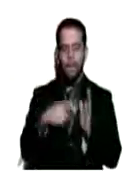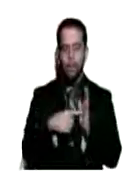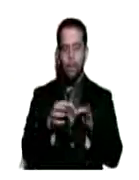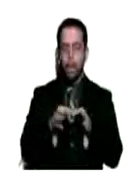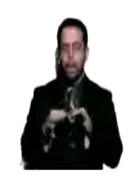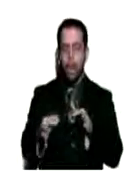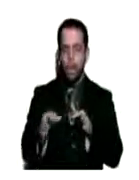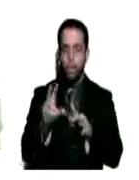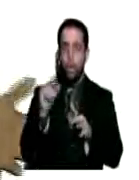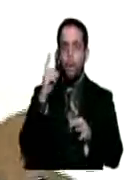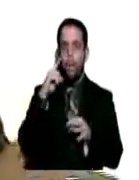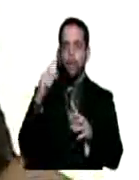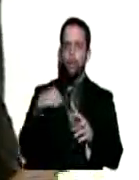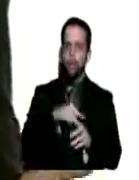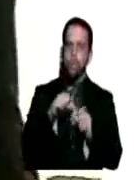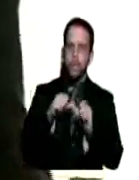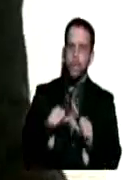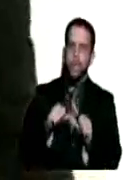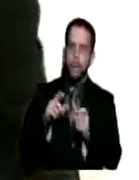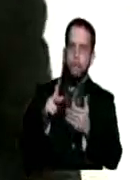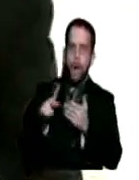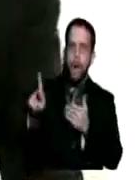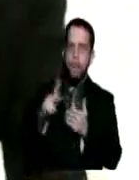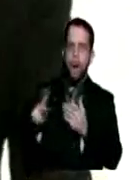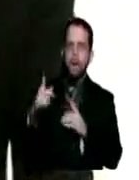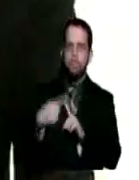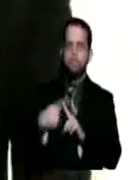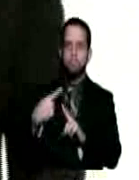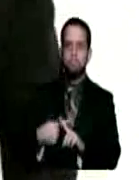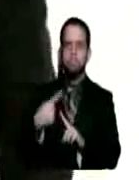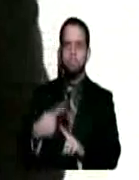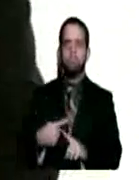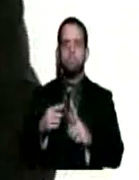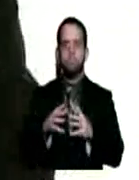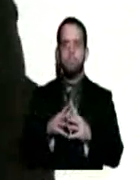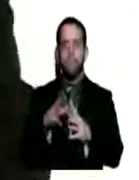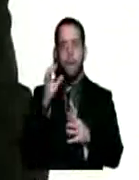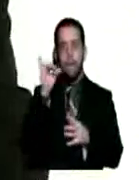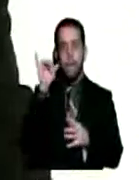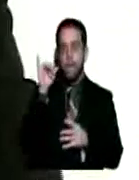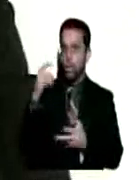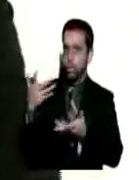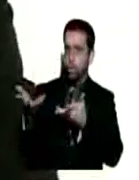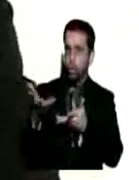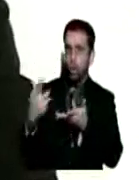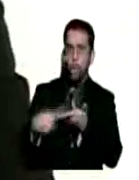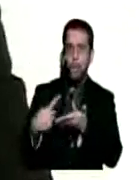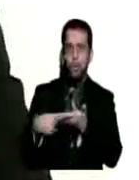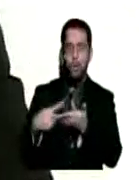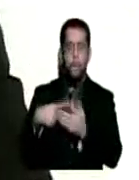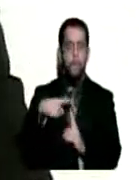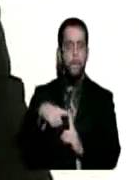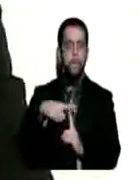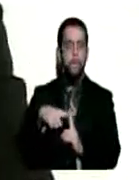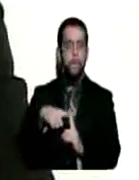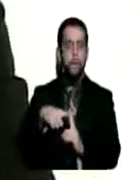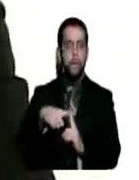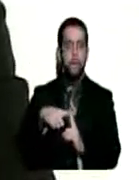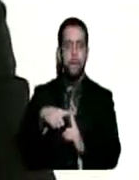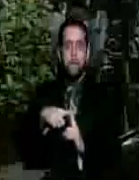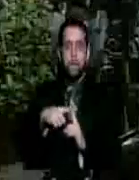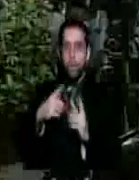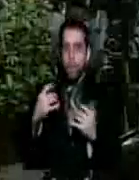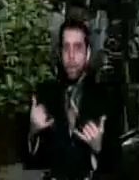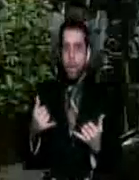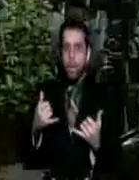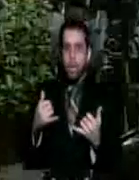continúe haciendo a plazos. Y al día de ayer eran muy positivas las conversaciones, no sé cómo han evolucionado